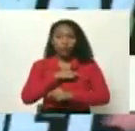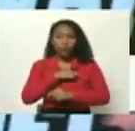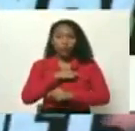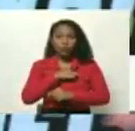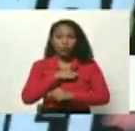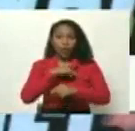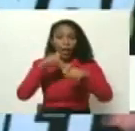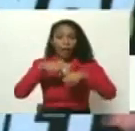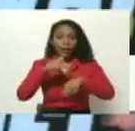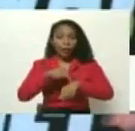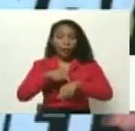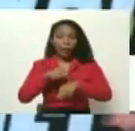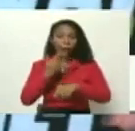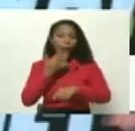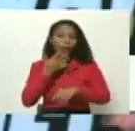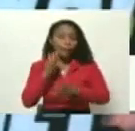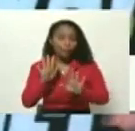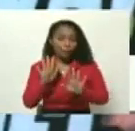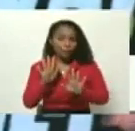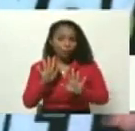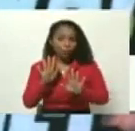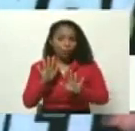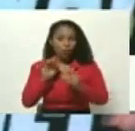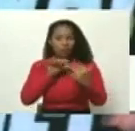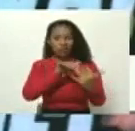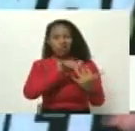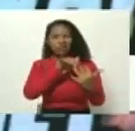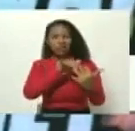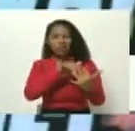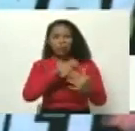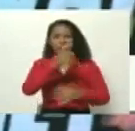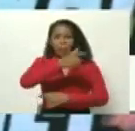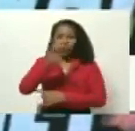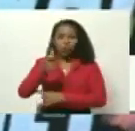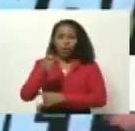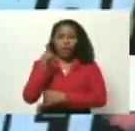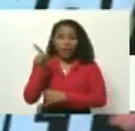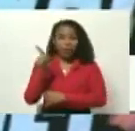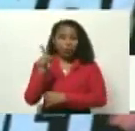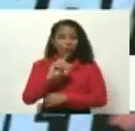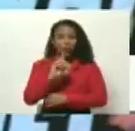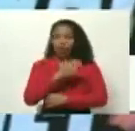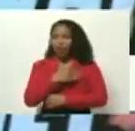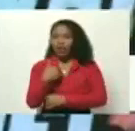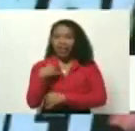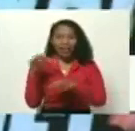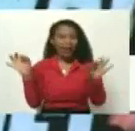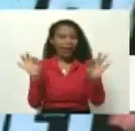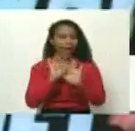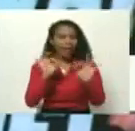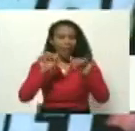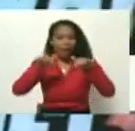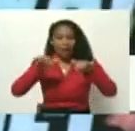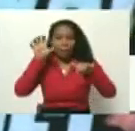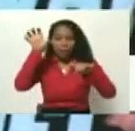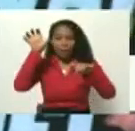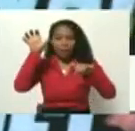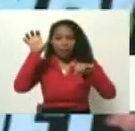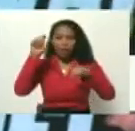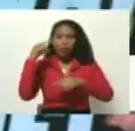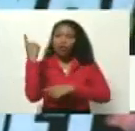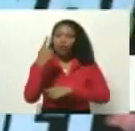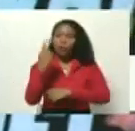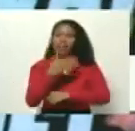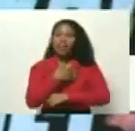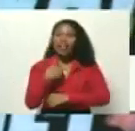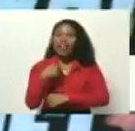en este momento. Una guerra civil. Y eso no lo quiere absolutamente nadie en este país. Solamente lo